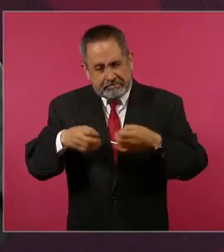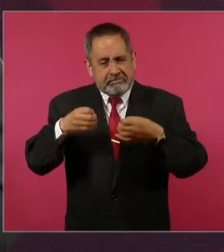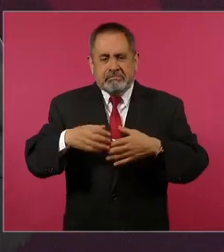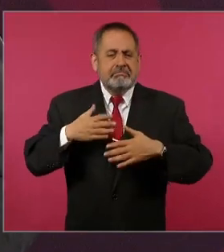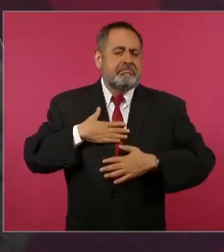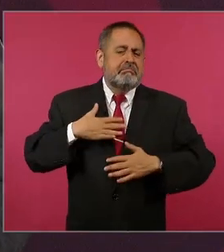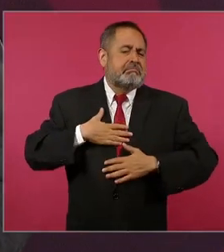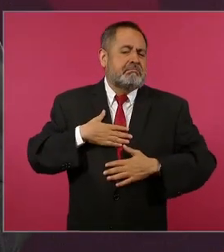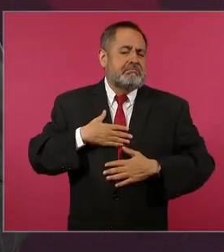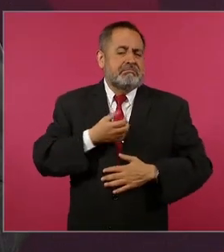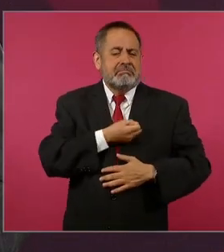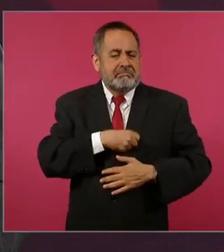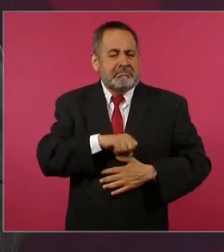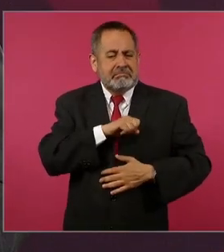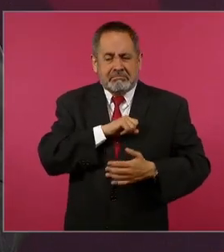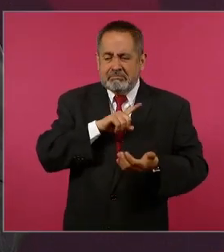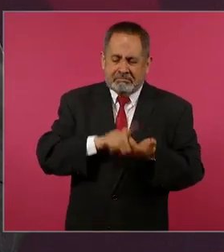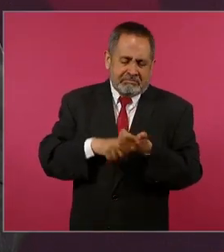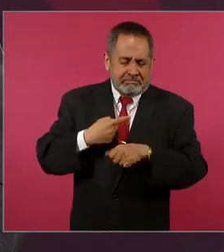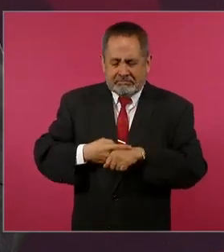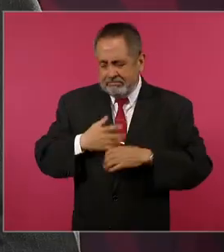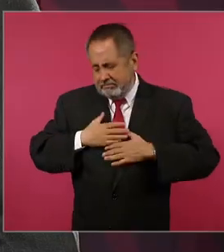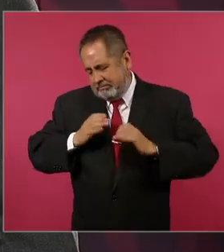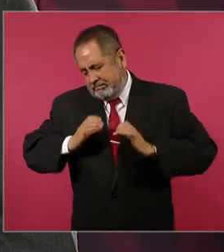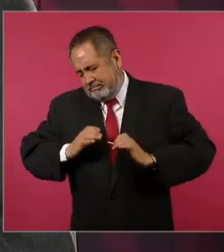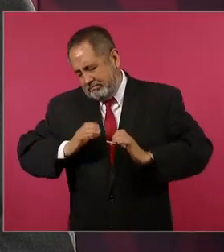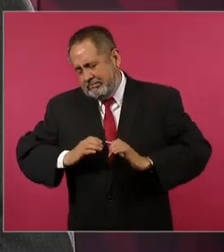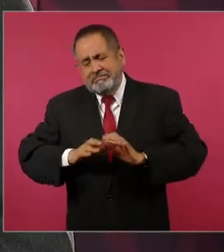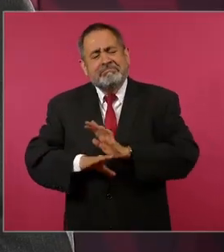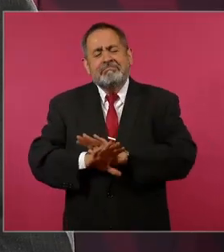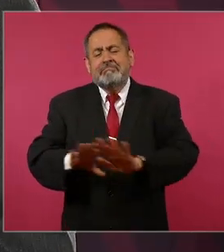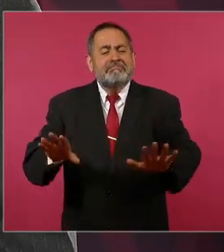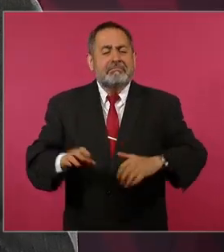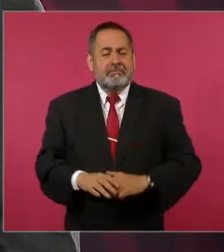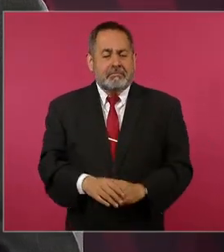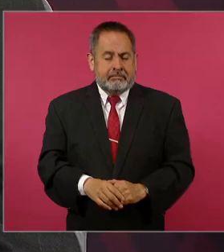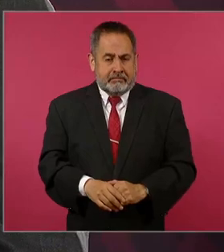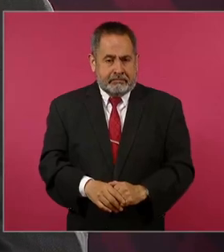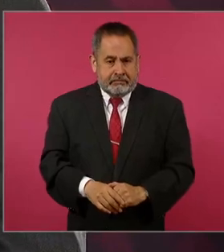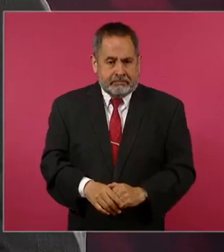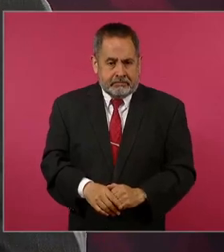cuidarme de mis enfermedades,